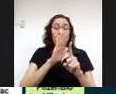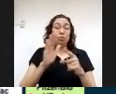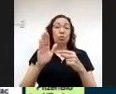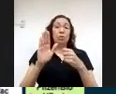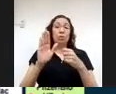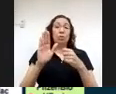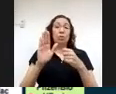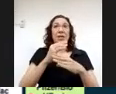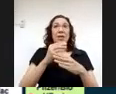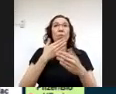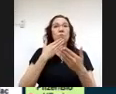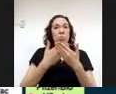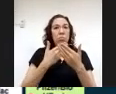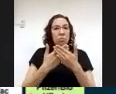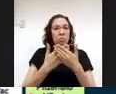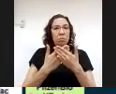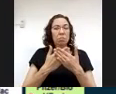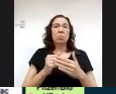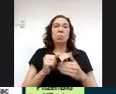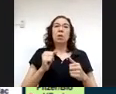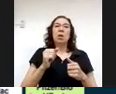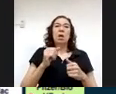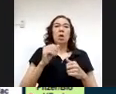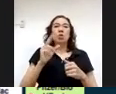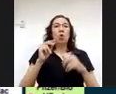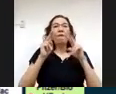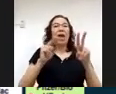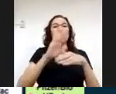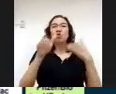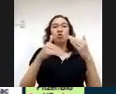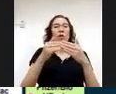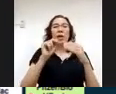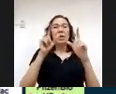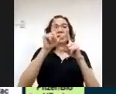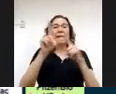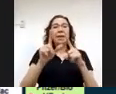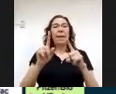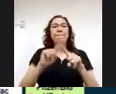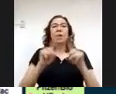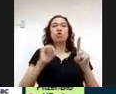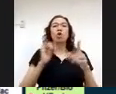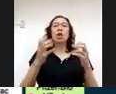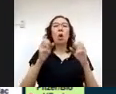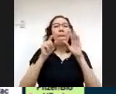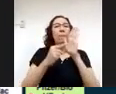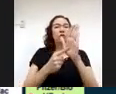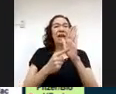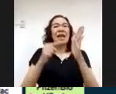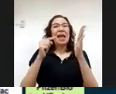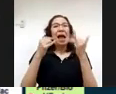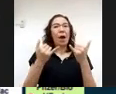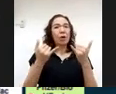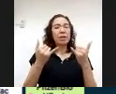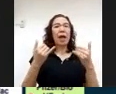Aquí nada más no le hagan caso a todo ese gran montón de letras. Solo quiero mostrarles que en este